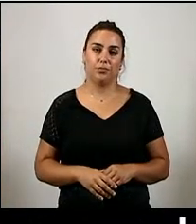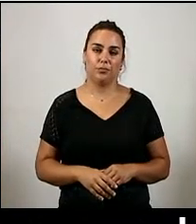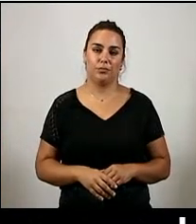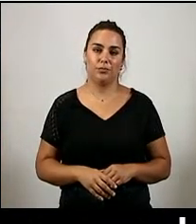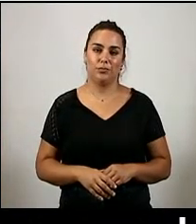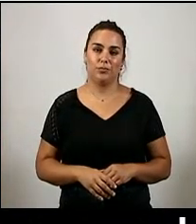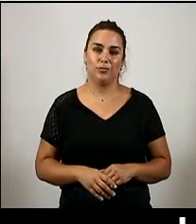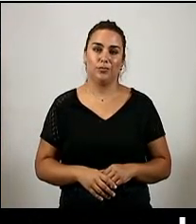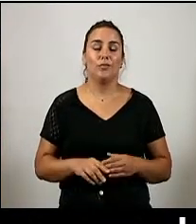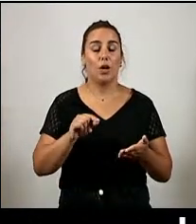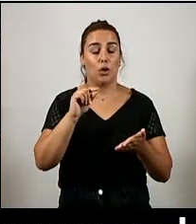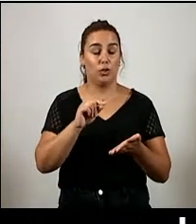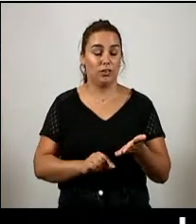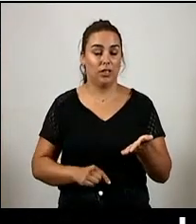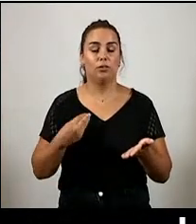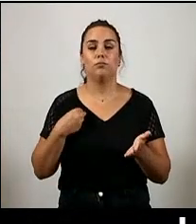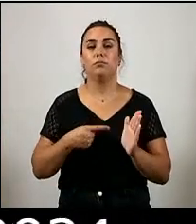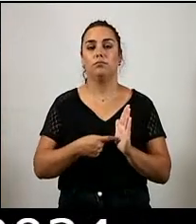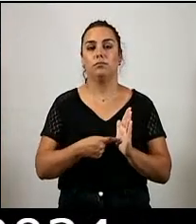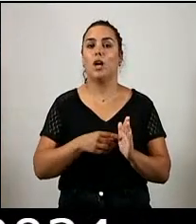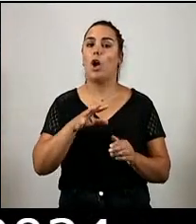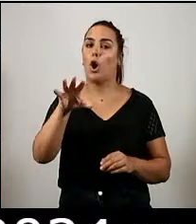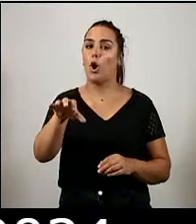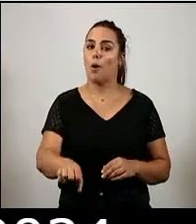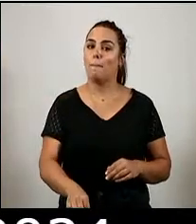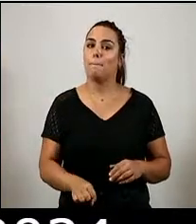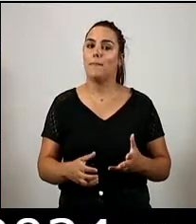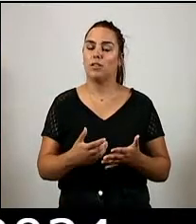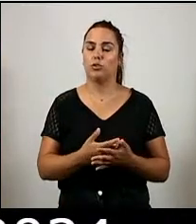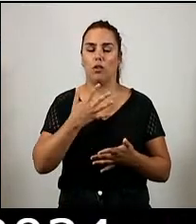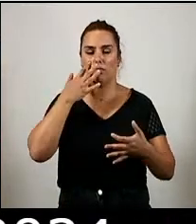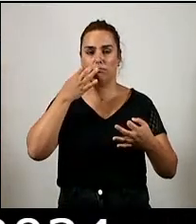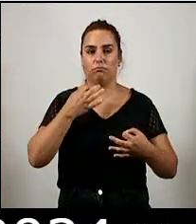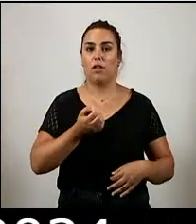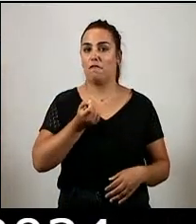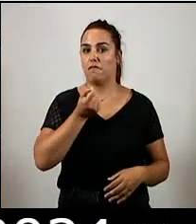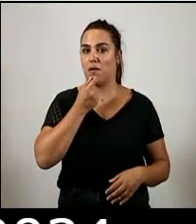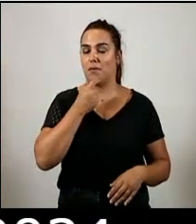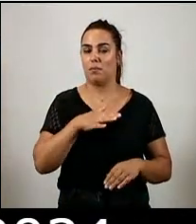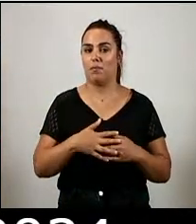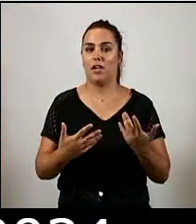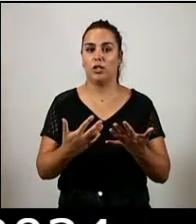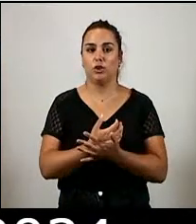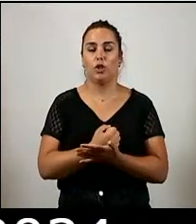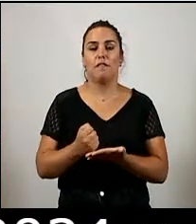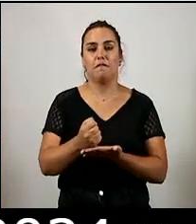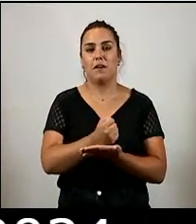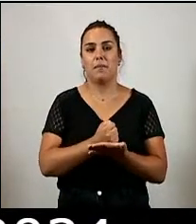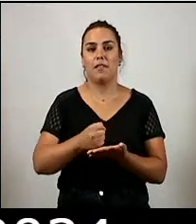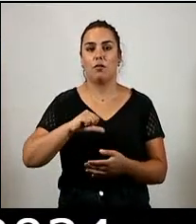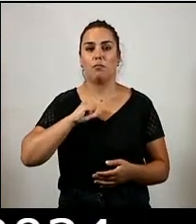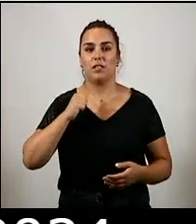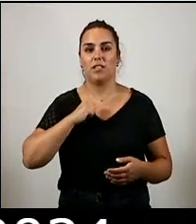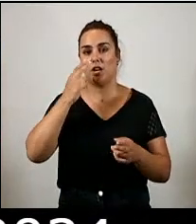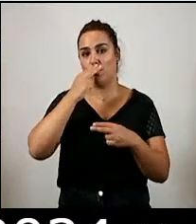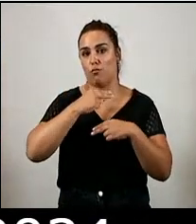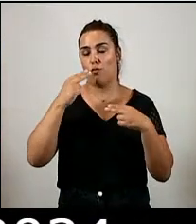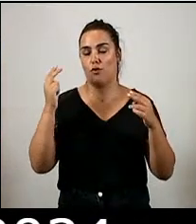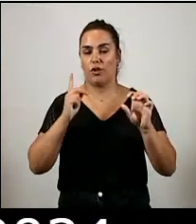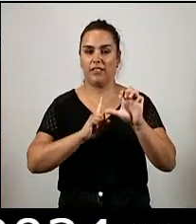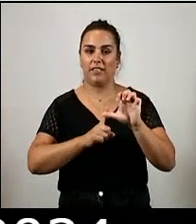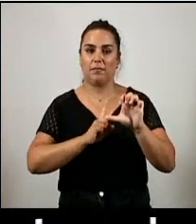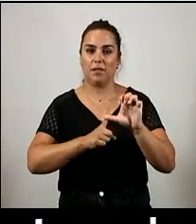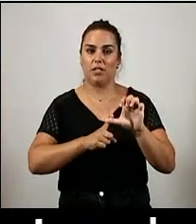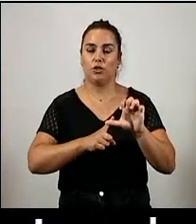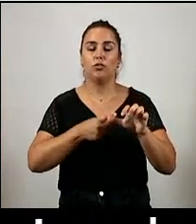este contrato aseguramos la compra unificada de estos fármacos para todas las farmacias de los hospitales públicos extremeños,